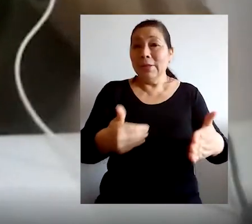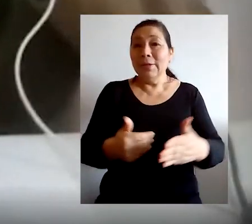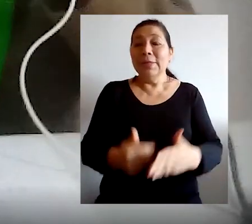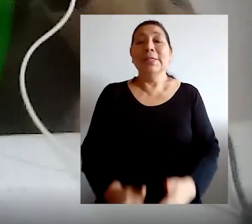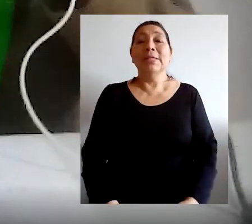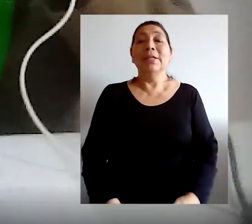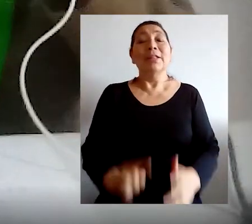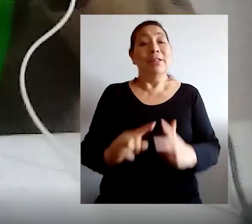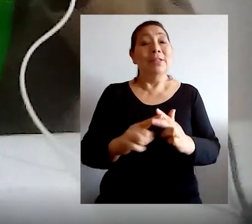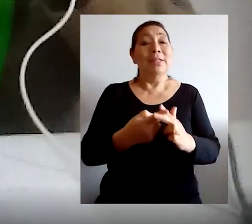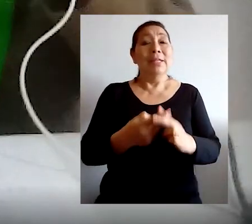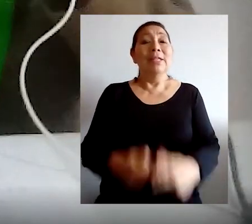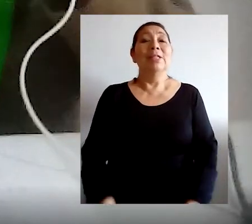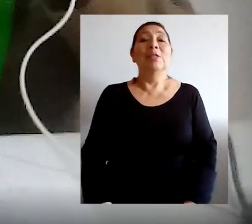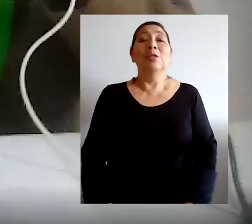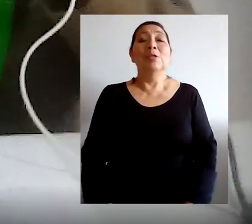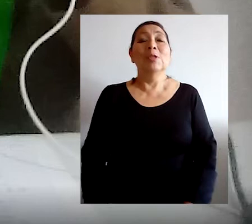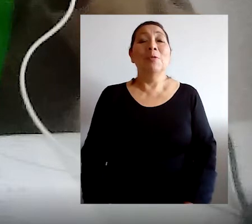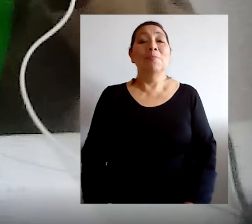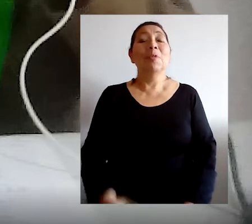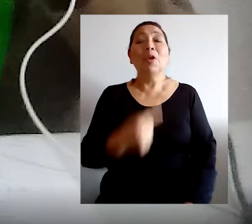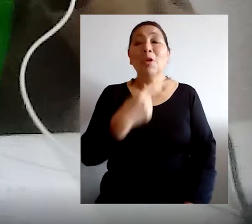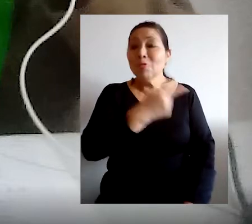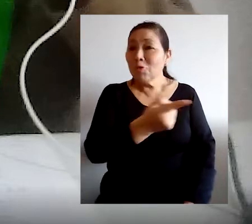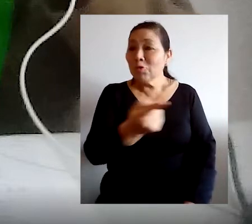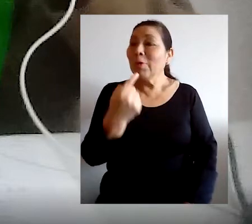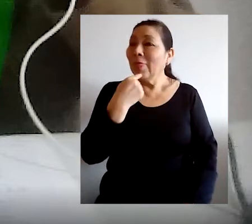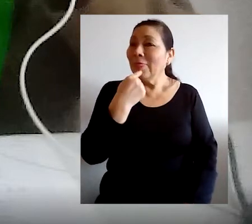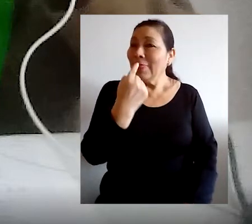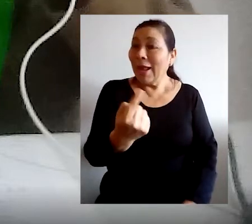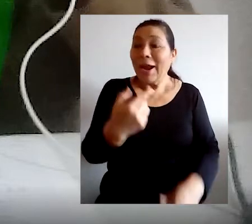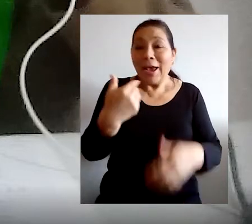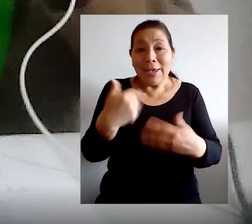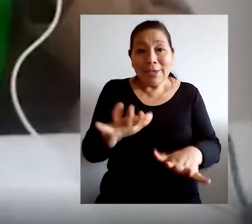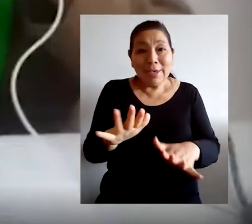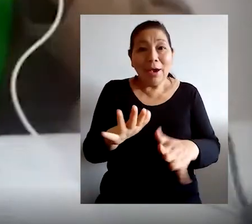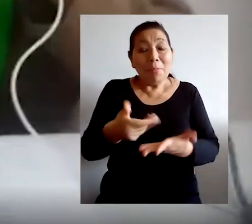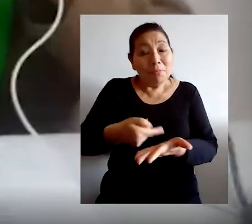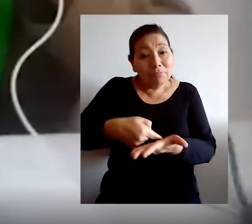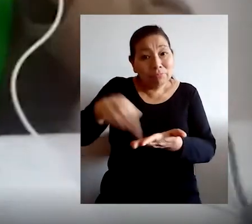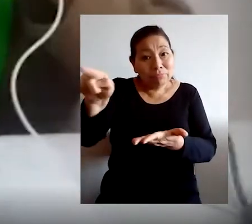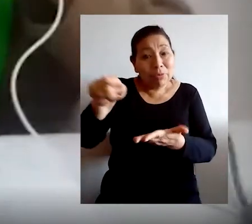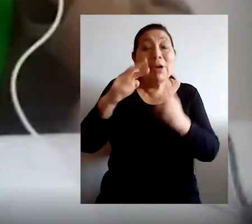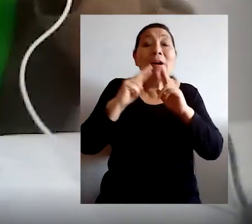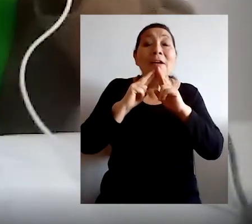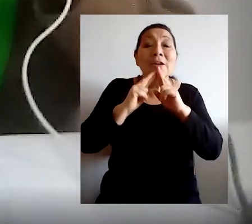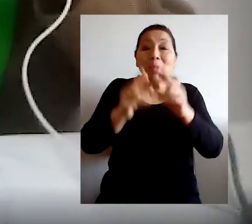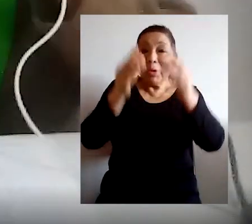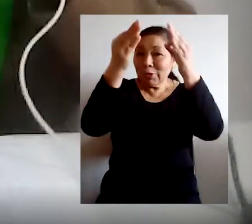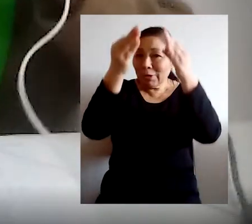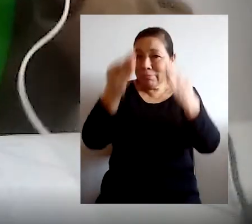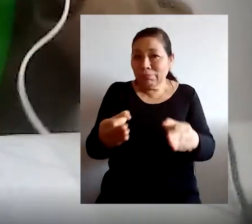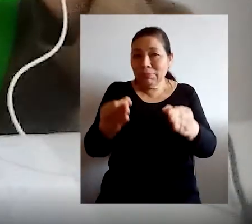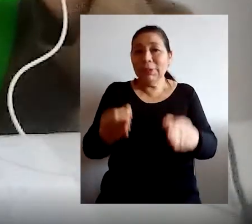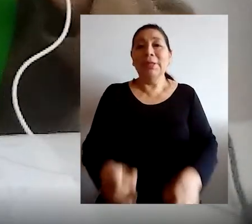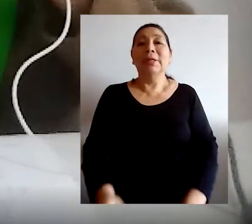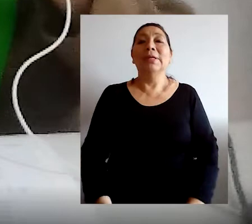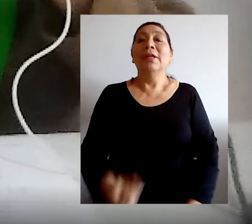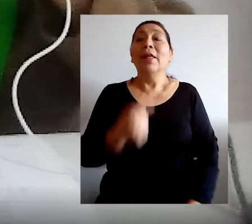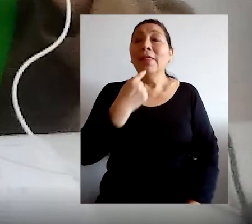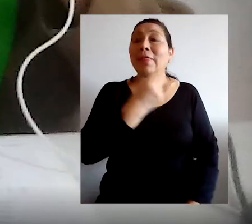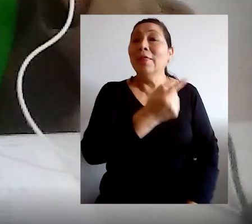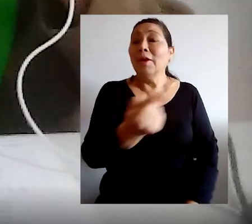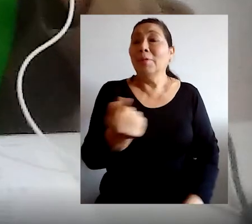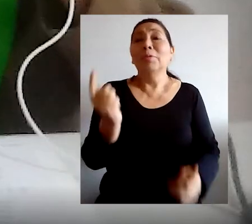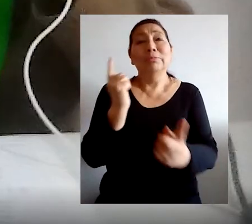desde un inicio, y en dicho sentido, nosotros advertimos que al ya haberse emitido una respuesta definitiva, señores